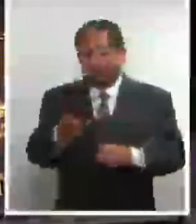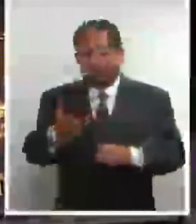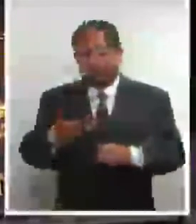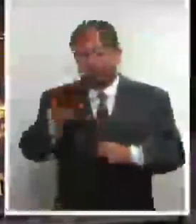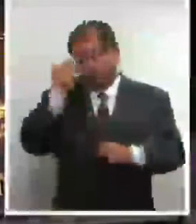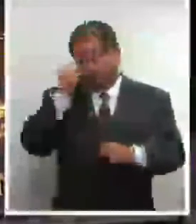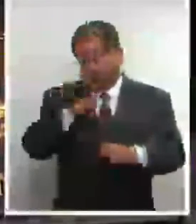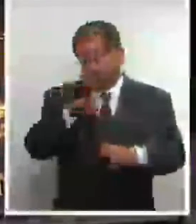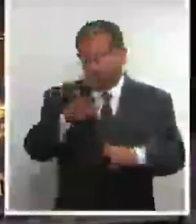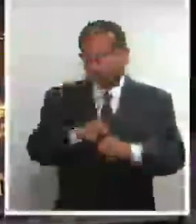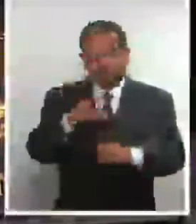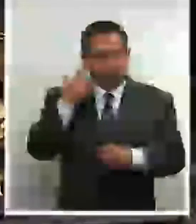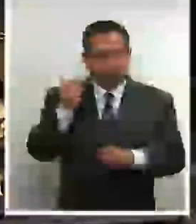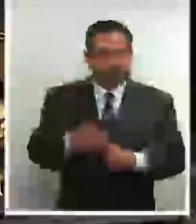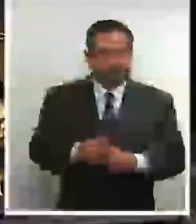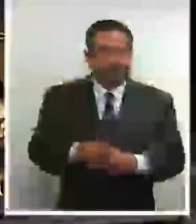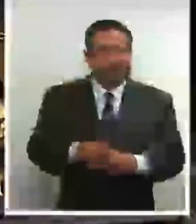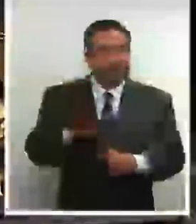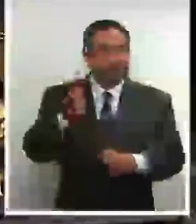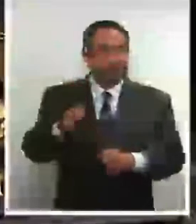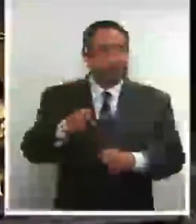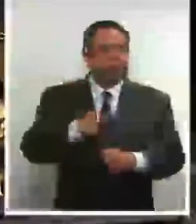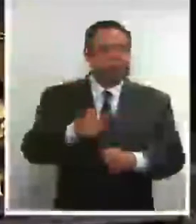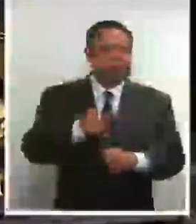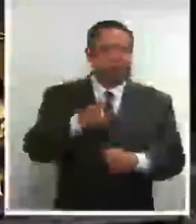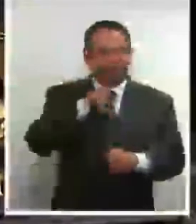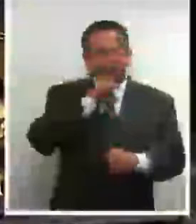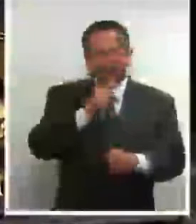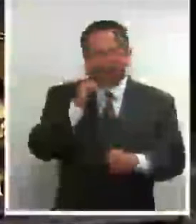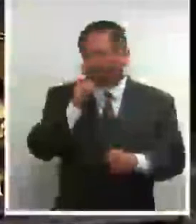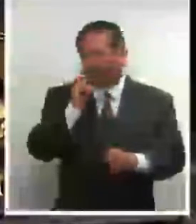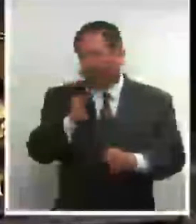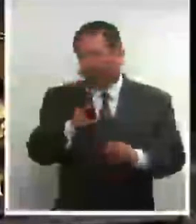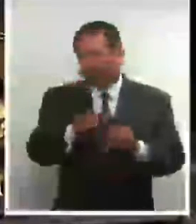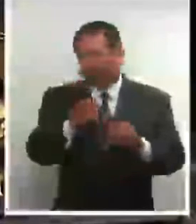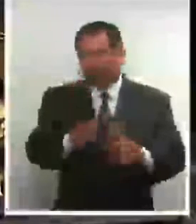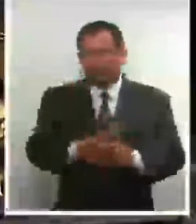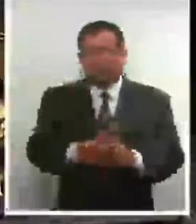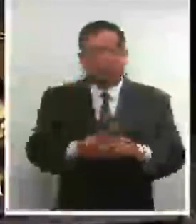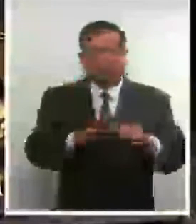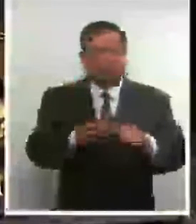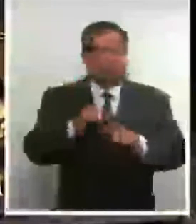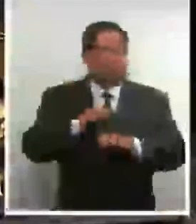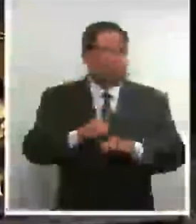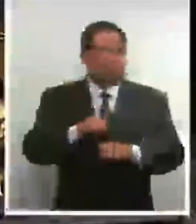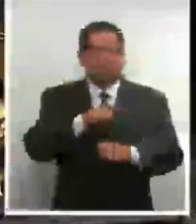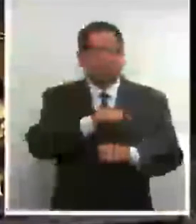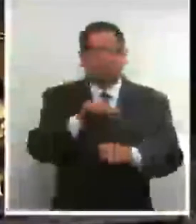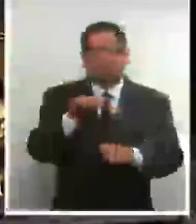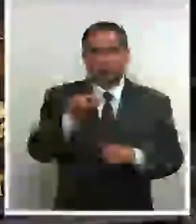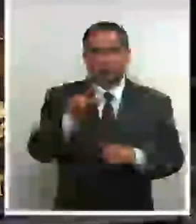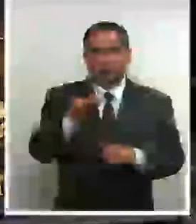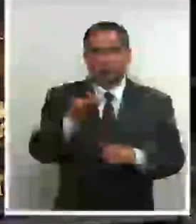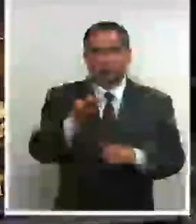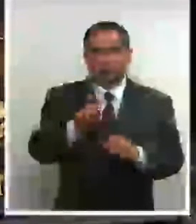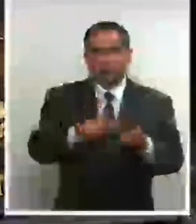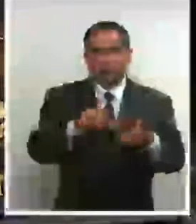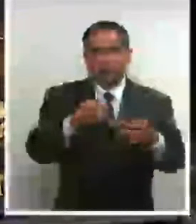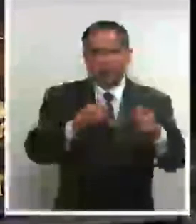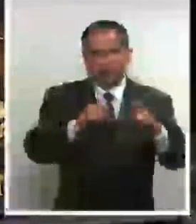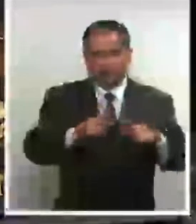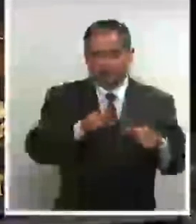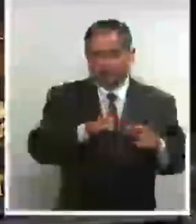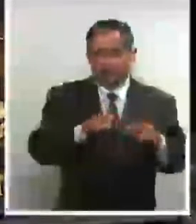la razón. A mí me preocupa muchísimo que los órganos autónomos o en el Poder